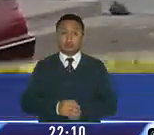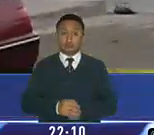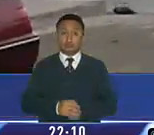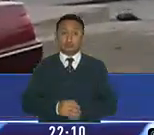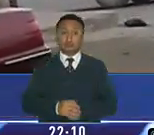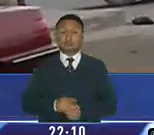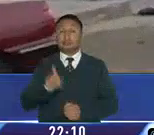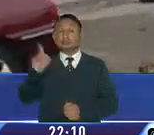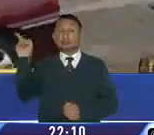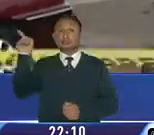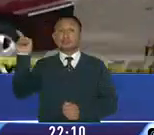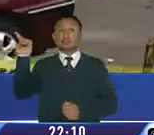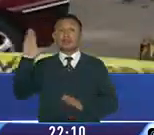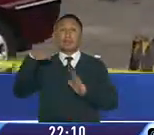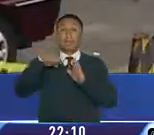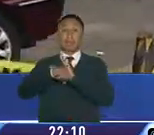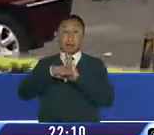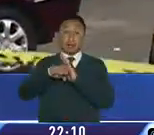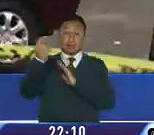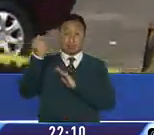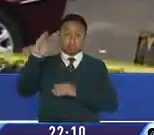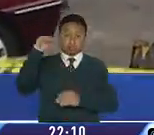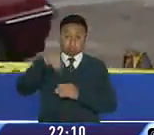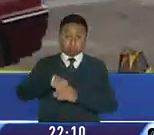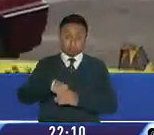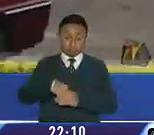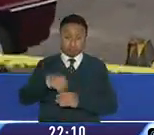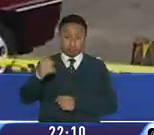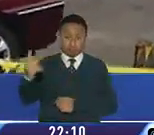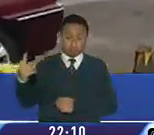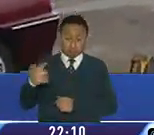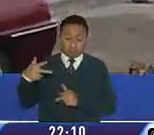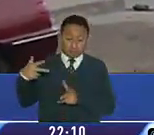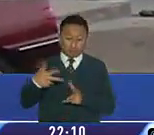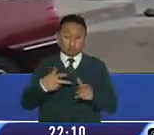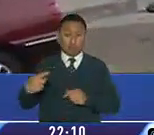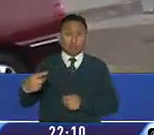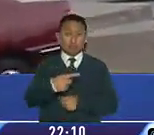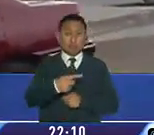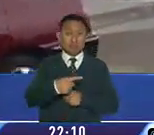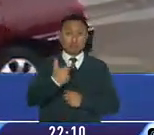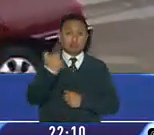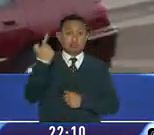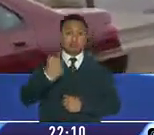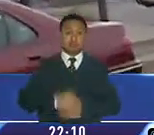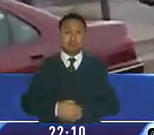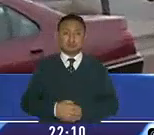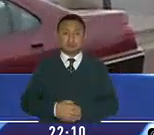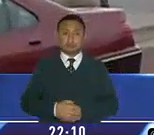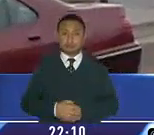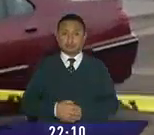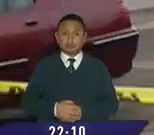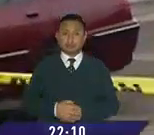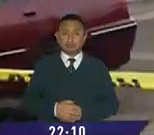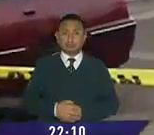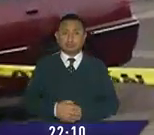cantidad de dinero. Y lo han venido siguiendo y ahí lo han asaltado, lo han metido en balazo. O sea, ya saliendo del banco. Sí, saliendo del banco. Que ha retirado